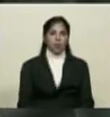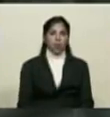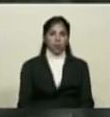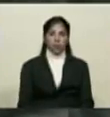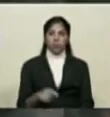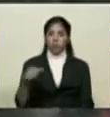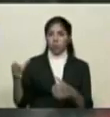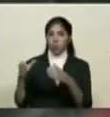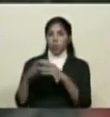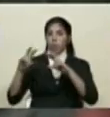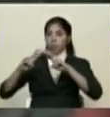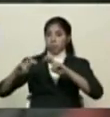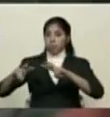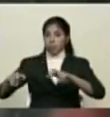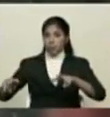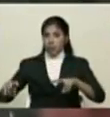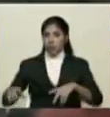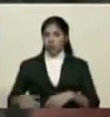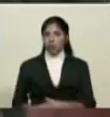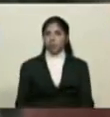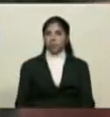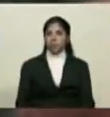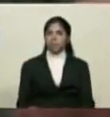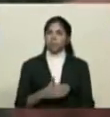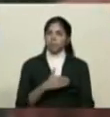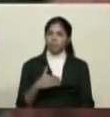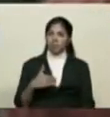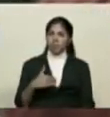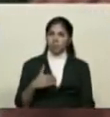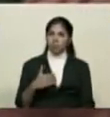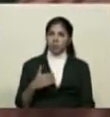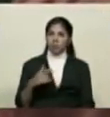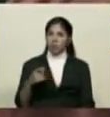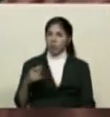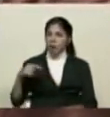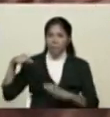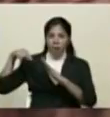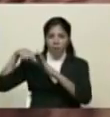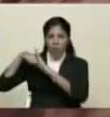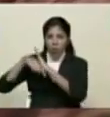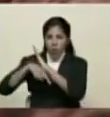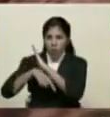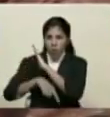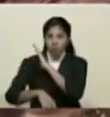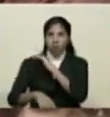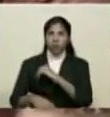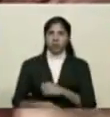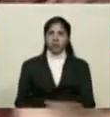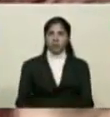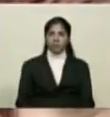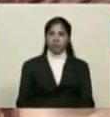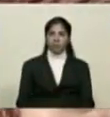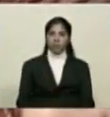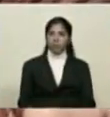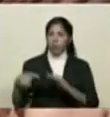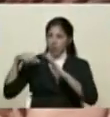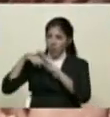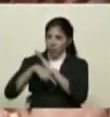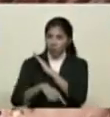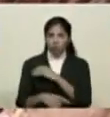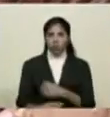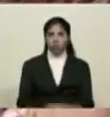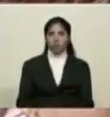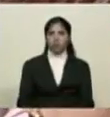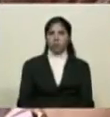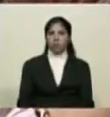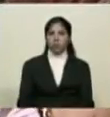y Disciplina. Queremos ir más allá de lo que existe, que es un saludo a la bandera, a los fines de que